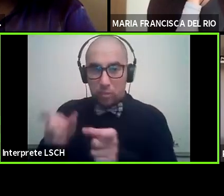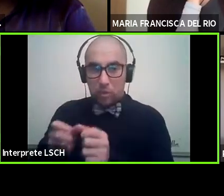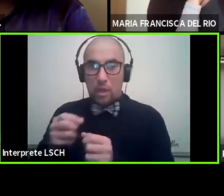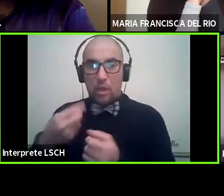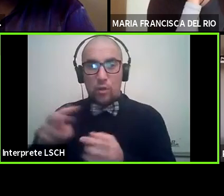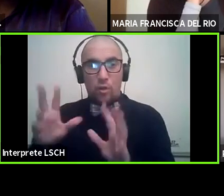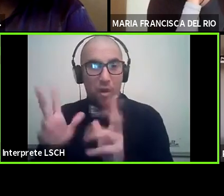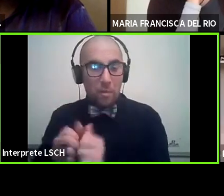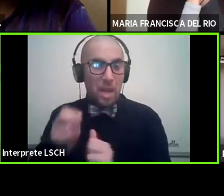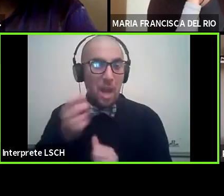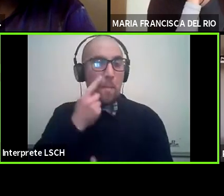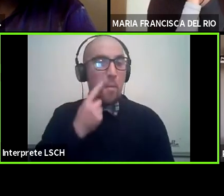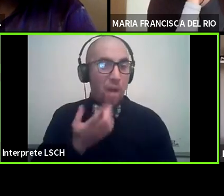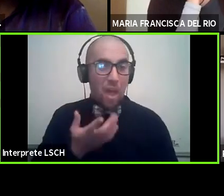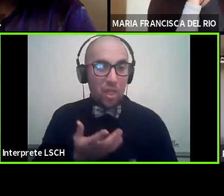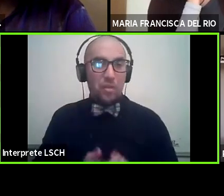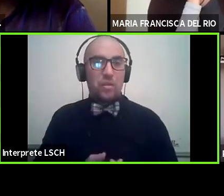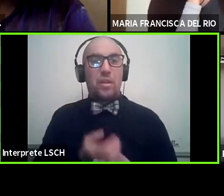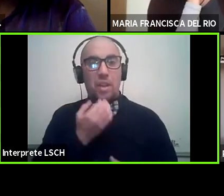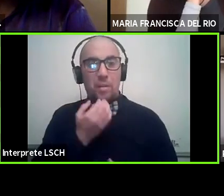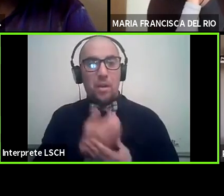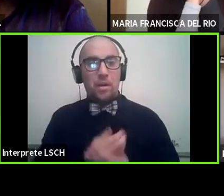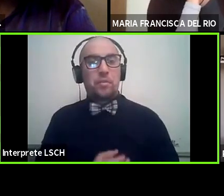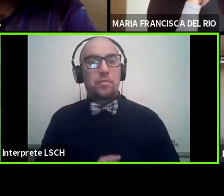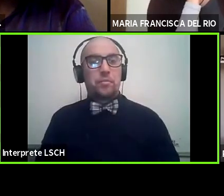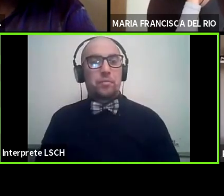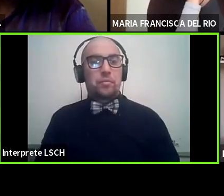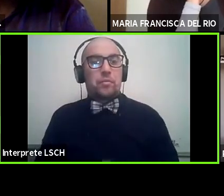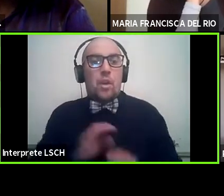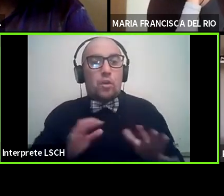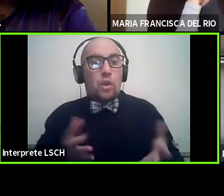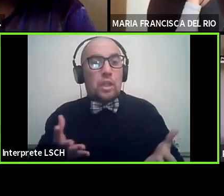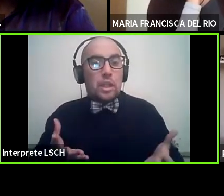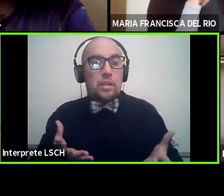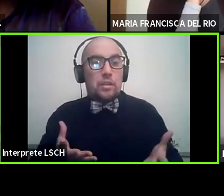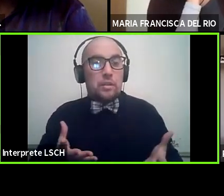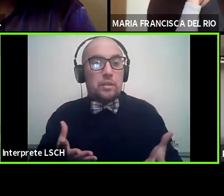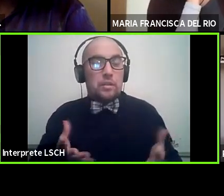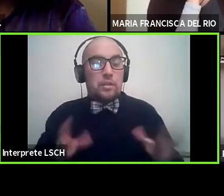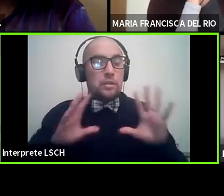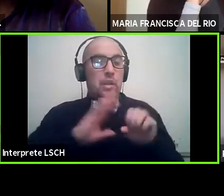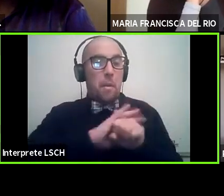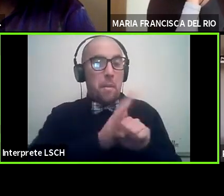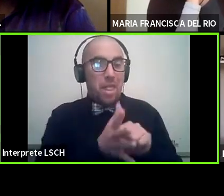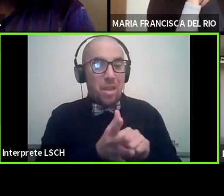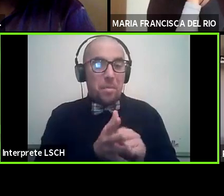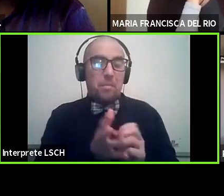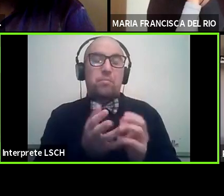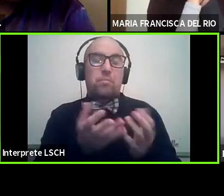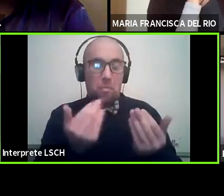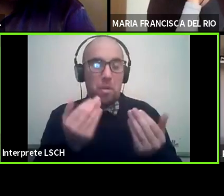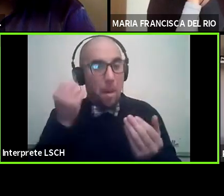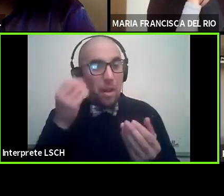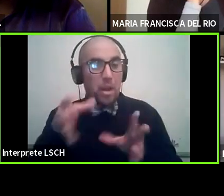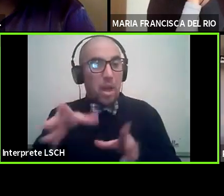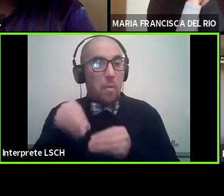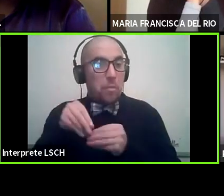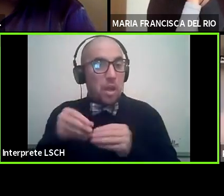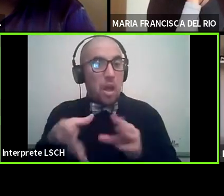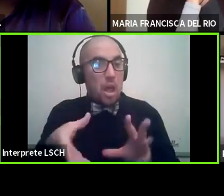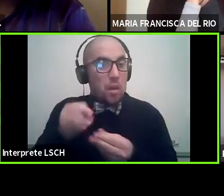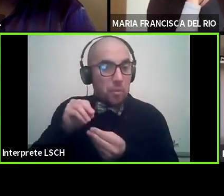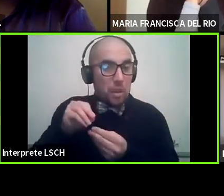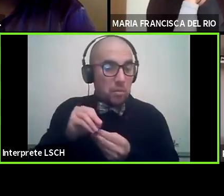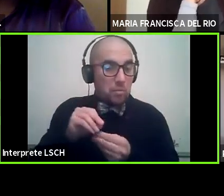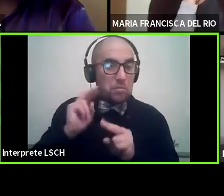familia, ¿cierto? Y eventualmente pues son cosas que en el contexto pandemia pues tenemos que ir adaptándolas e ir